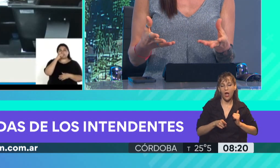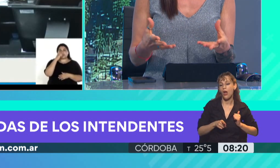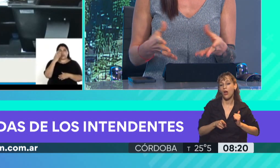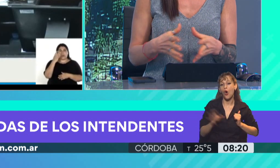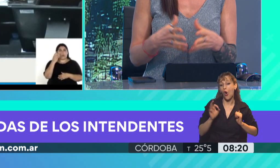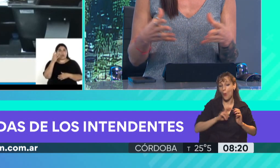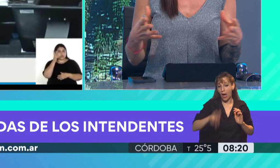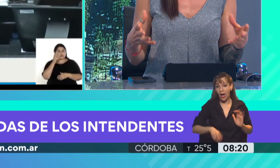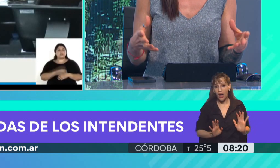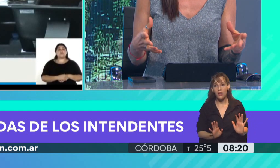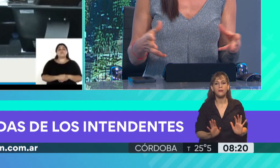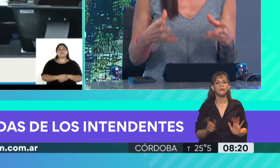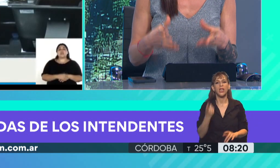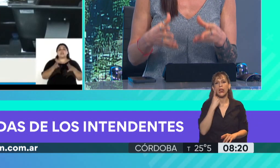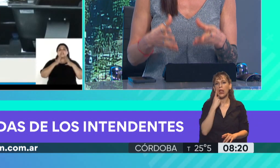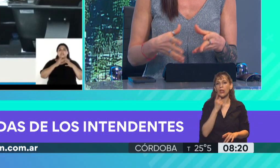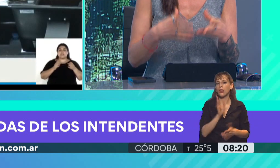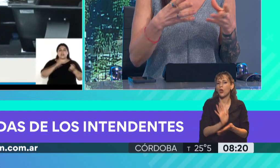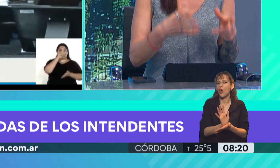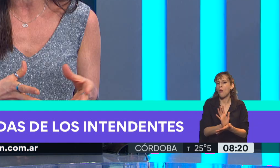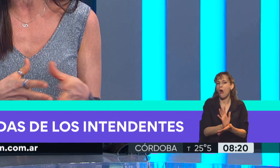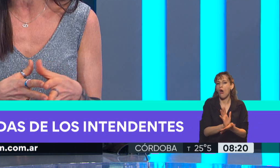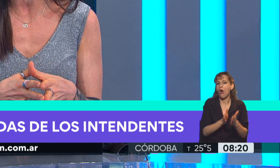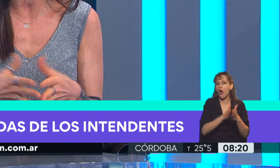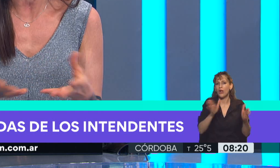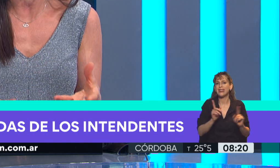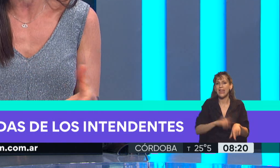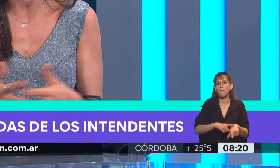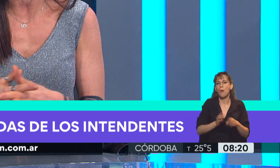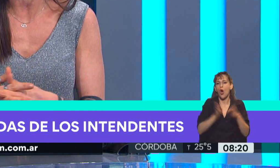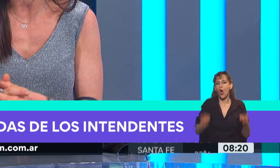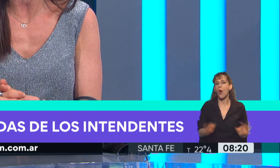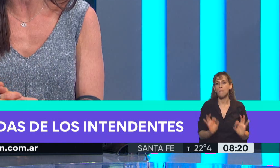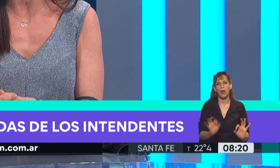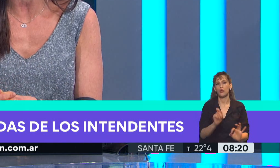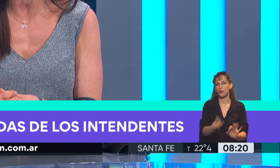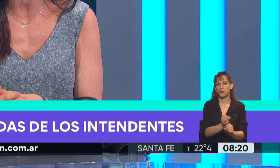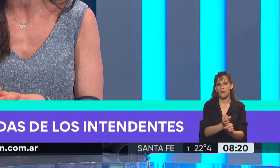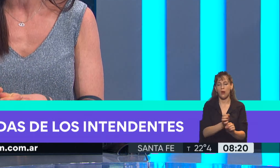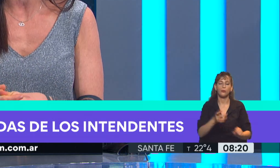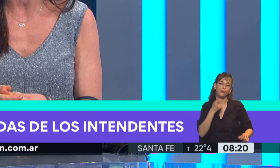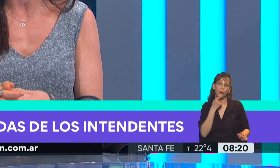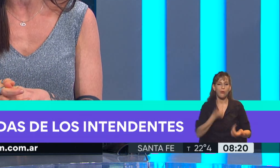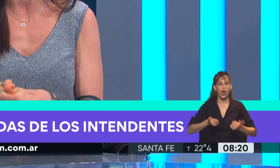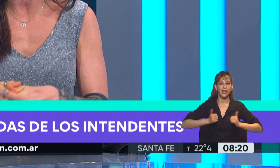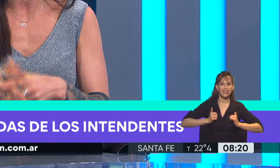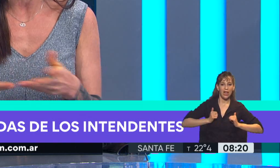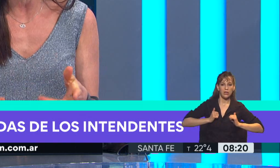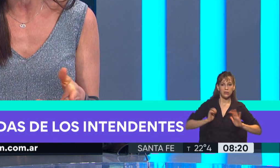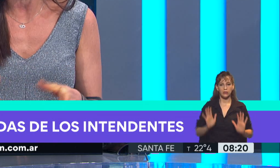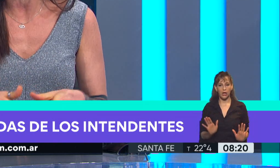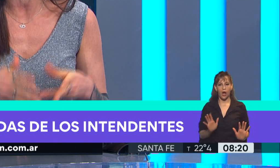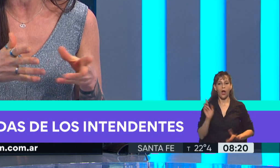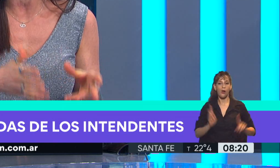se va a tomar como mandato completo aún insisto aunque tomen licencia una herramienta un recurso que utilizaron